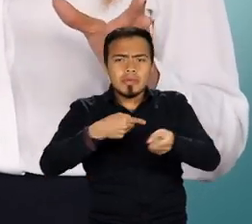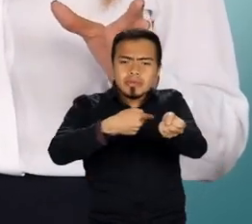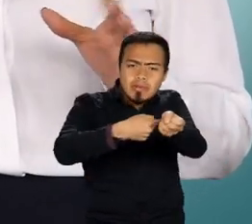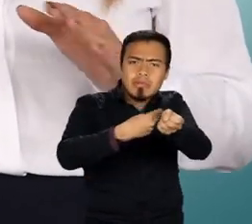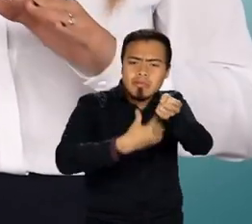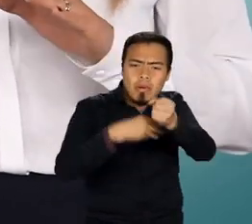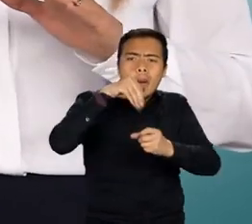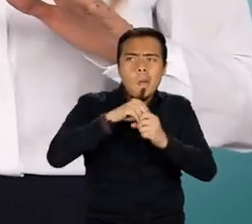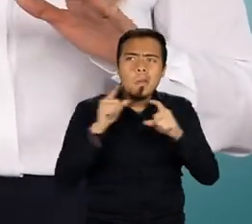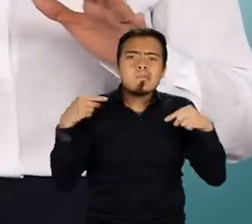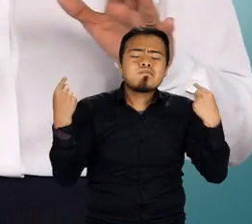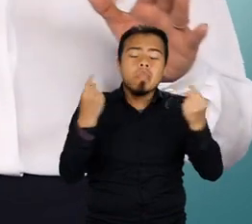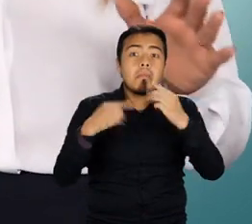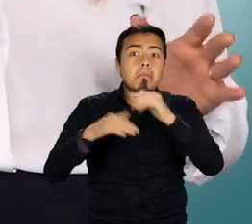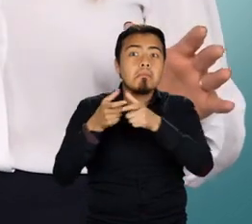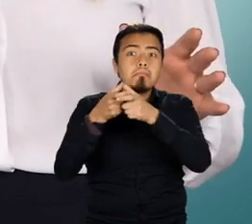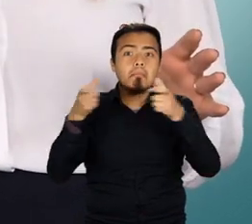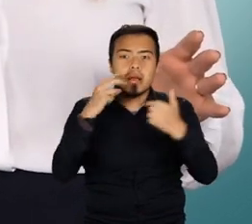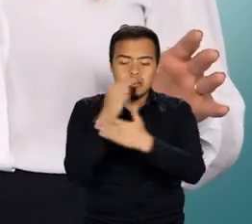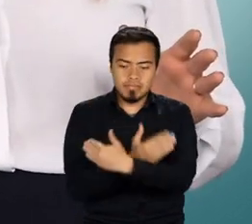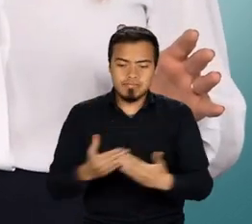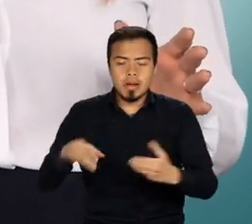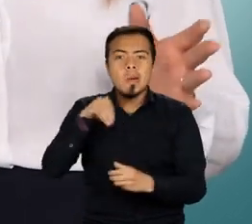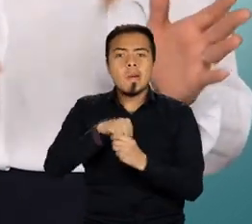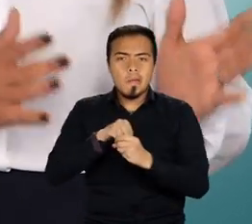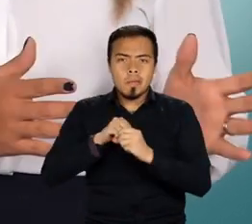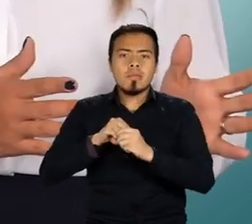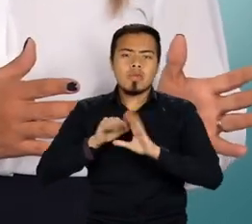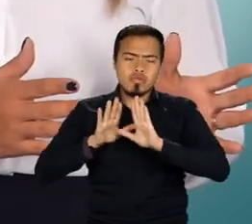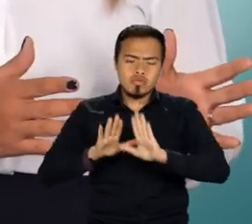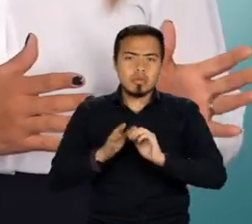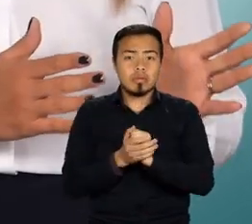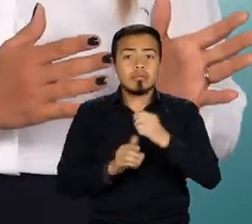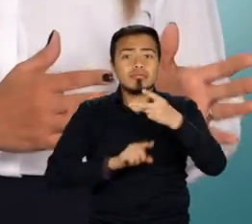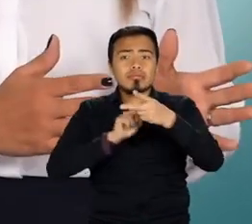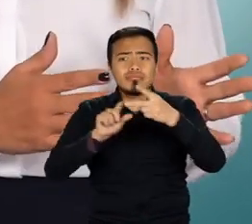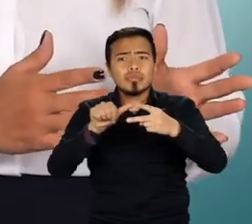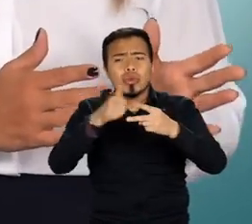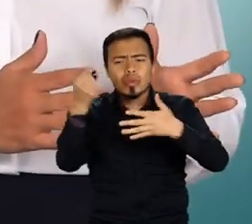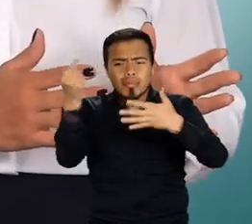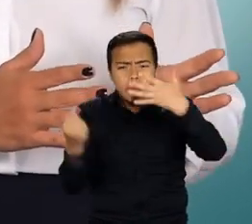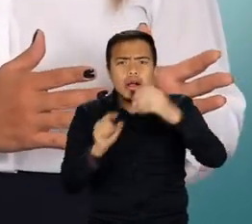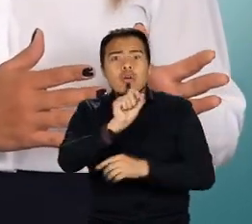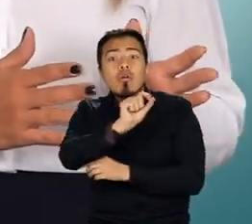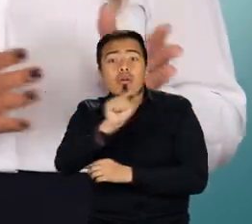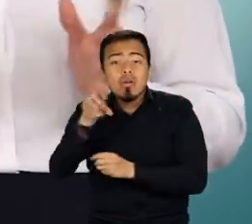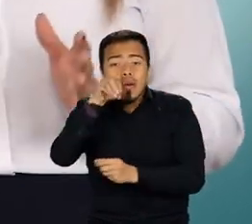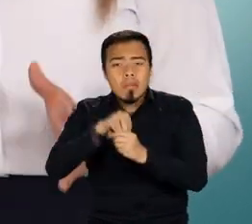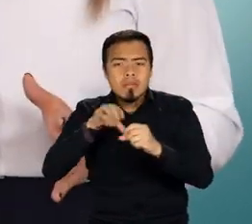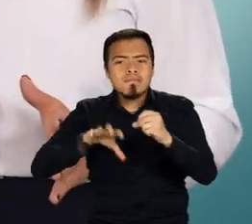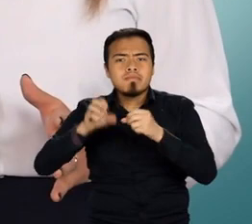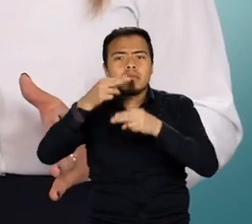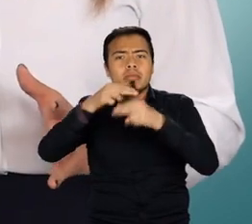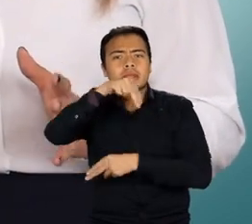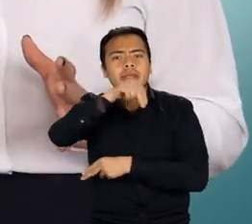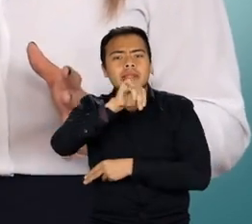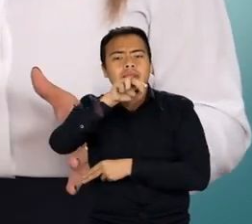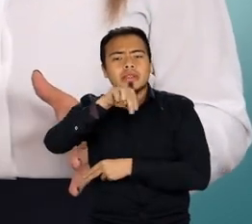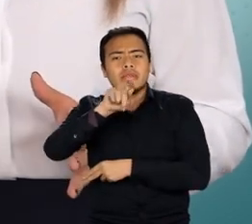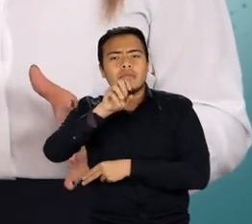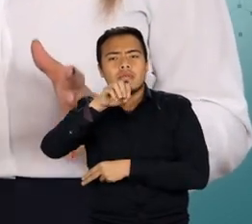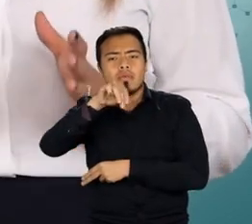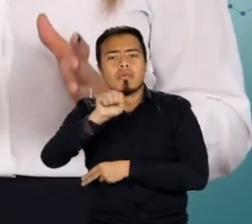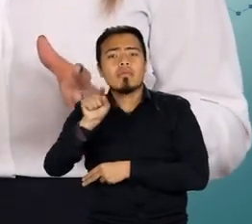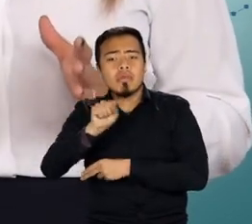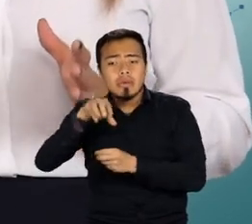tercera parte de todos los cánceres infantiles. Los otros tumores malignos más comunes son los linfomas y los